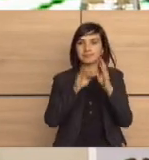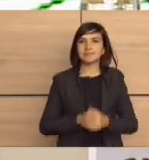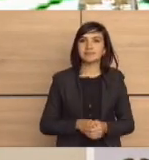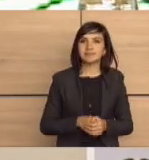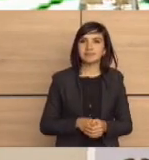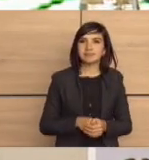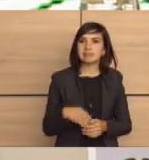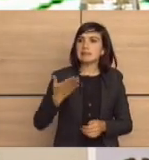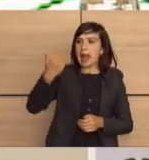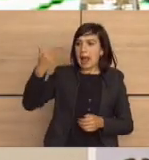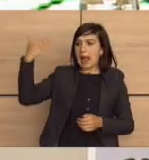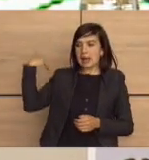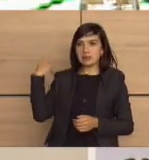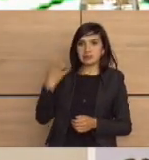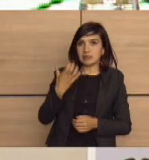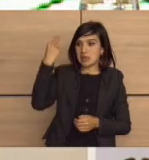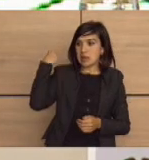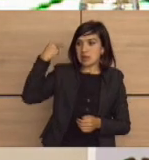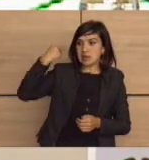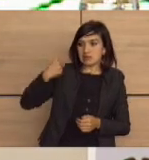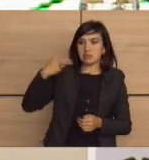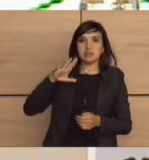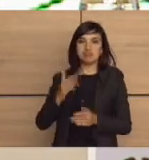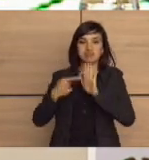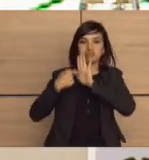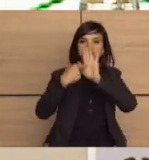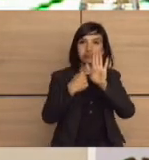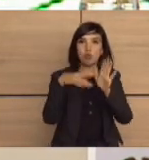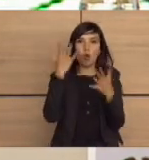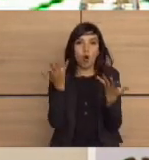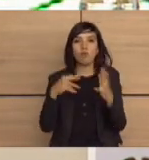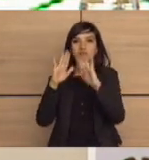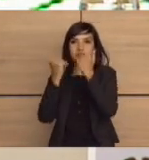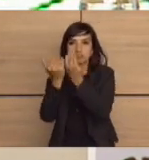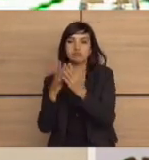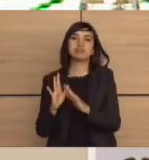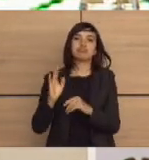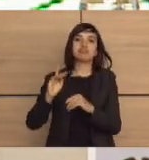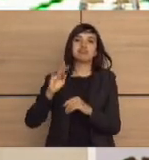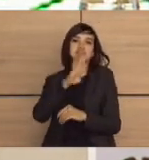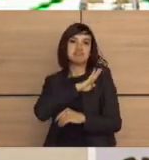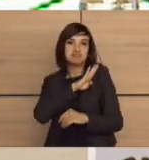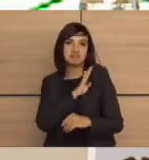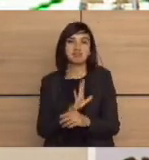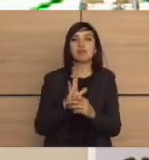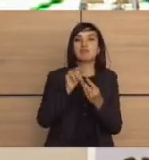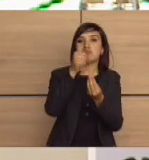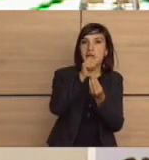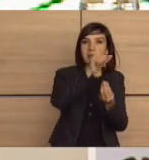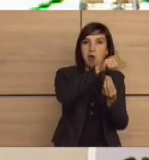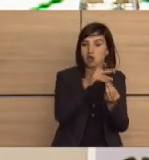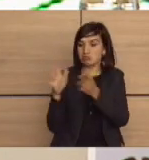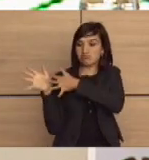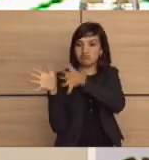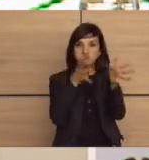distancias, desafortunadamente, entre la educación superior, la educación básica. Eso no le ha hecho nada bien a la formación en historia, en